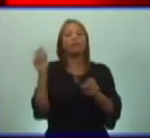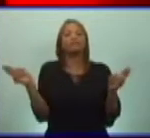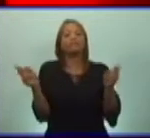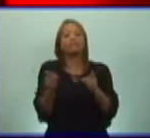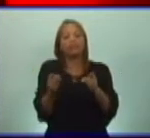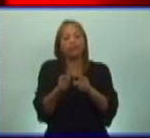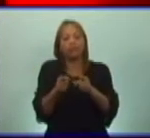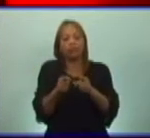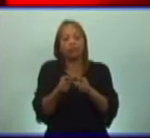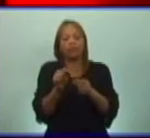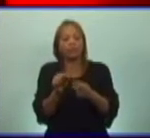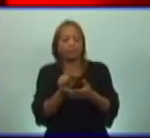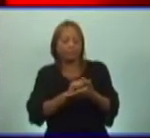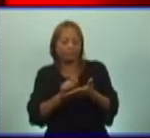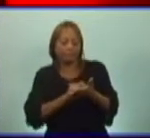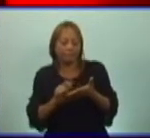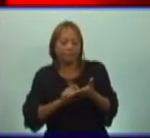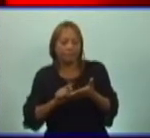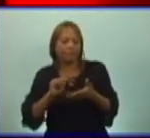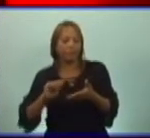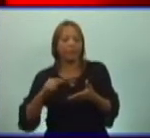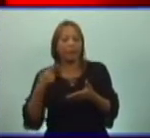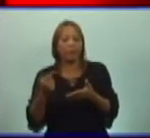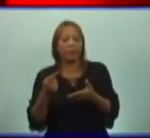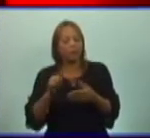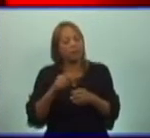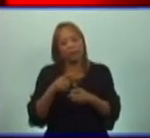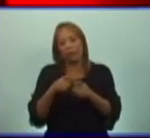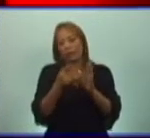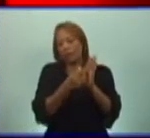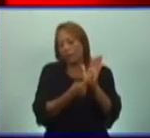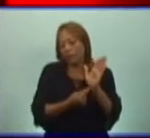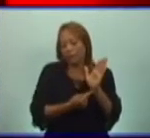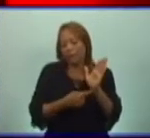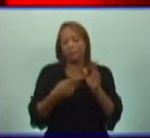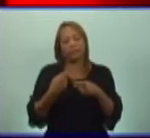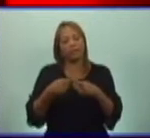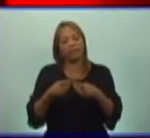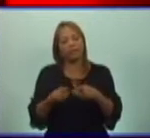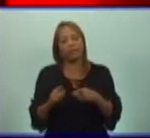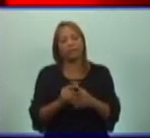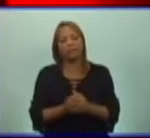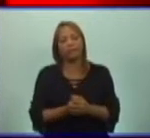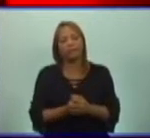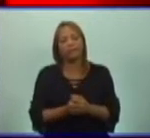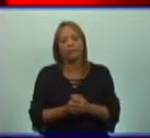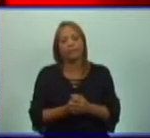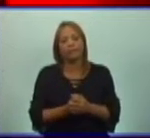había explicado y luego el resto de los aspectos. También estas conclusiones deben